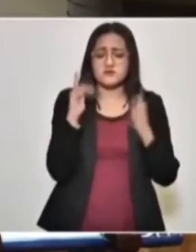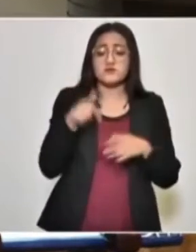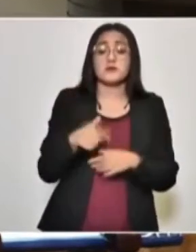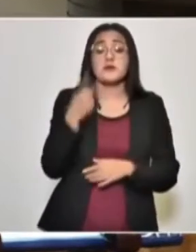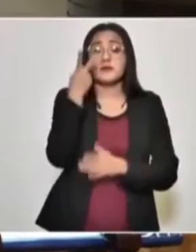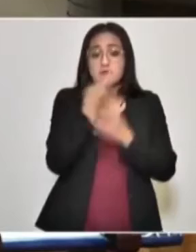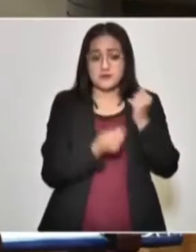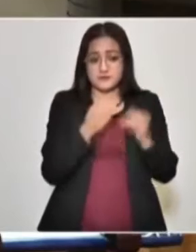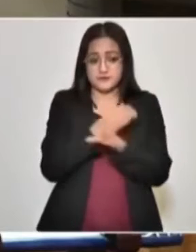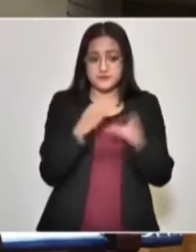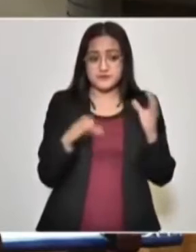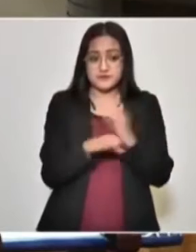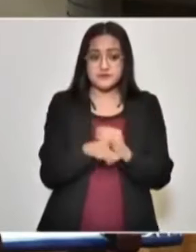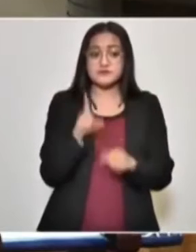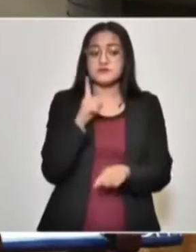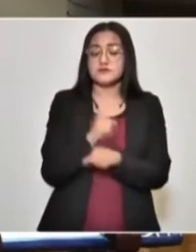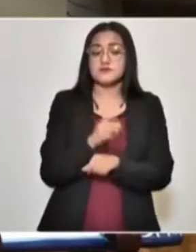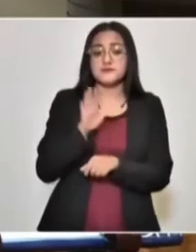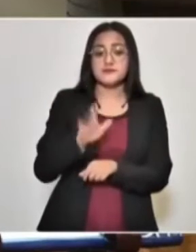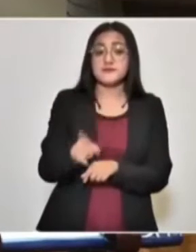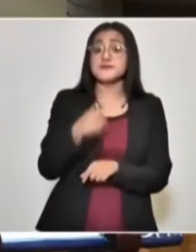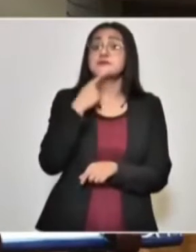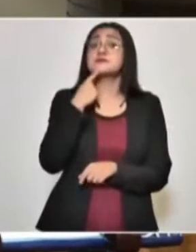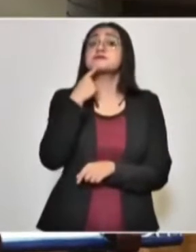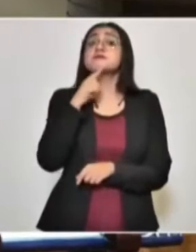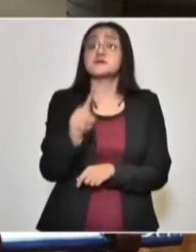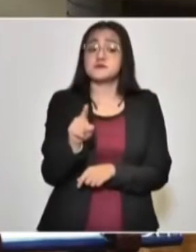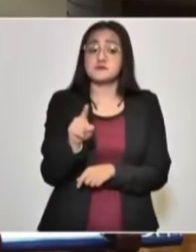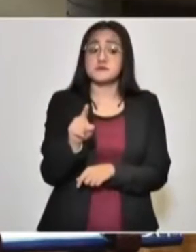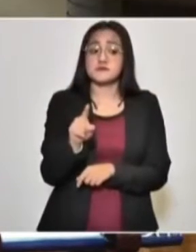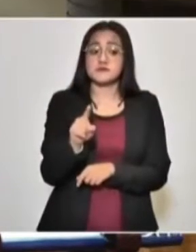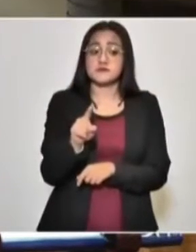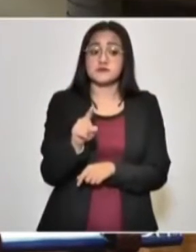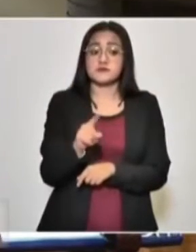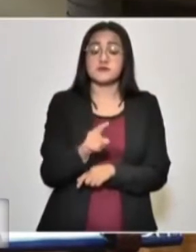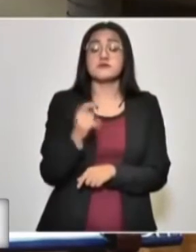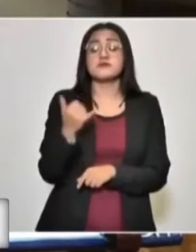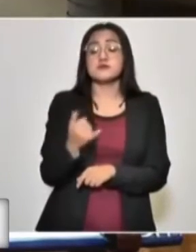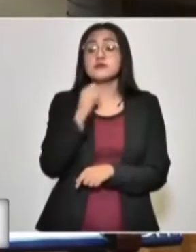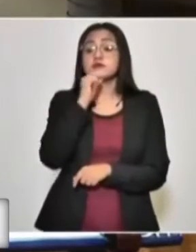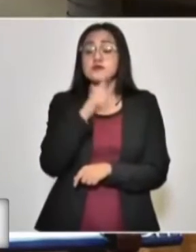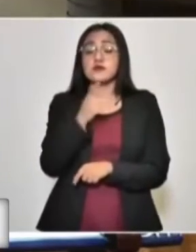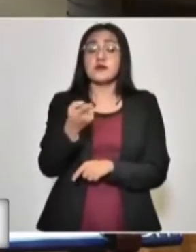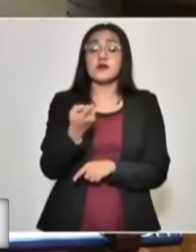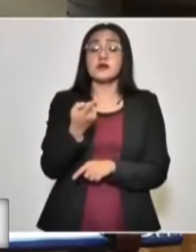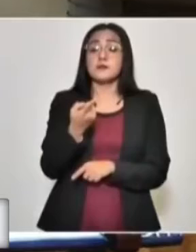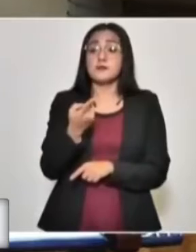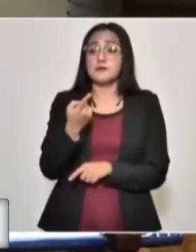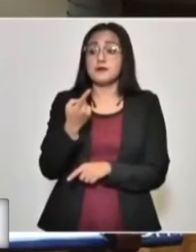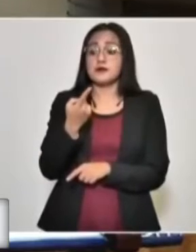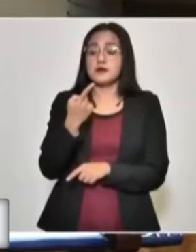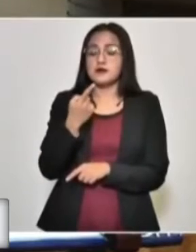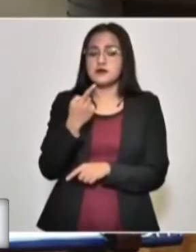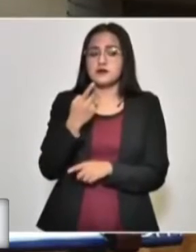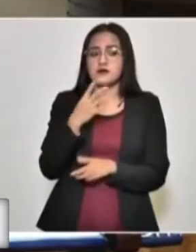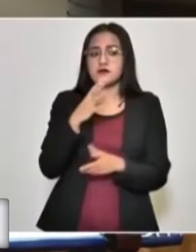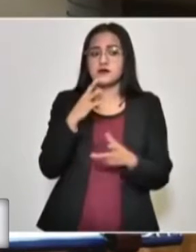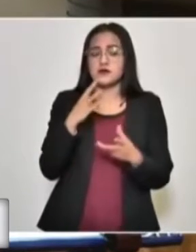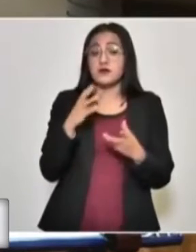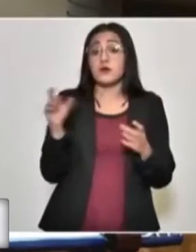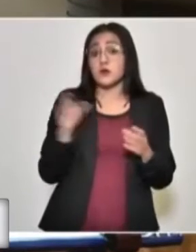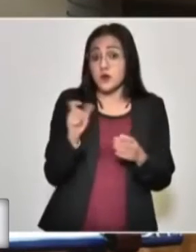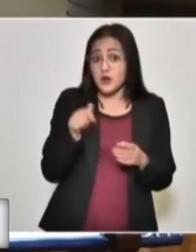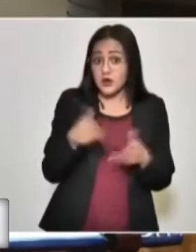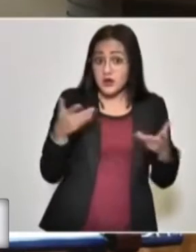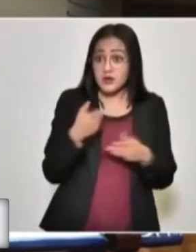dos fines: que nos denuncien y que denuncien a la Sedena también, pero que cuando